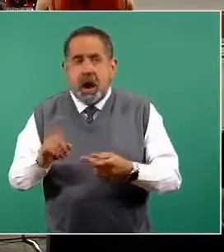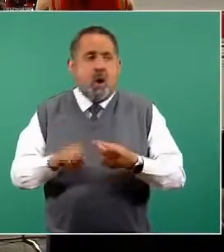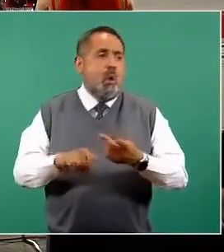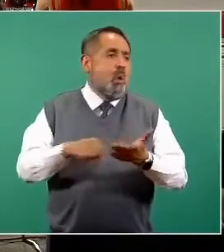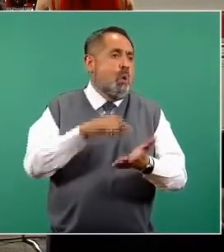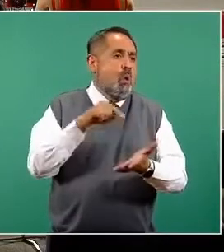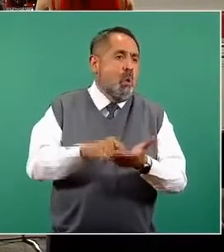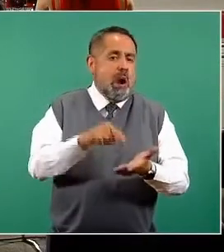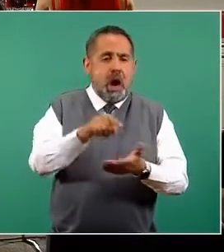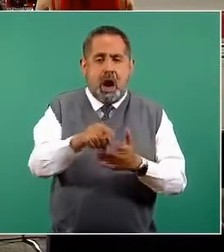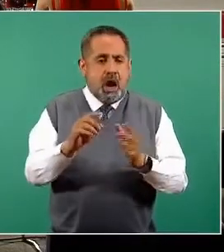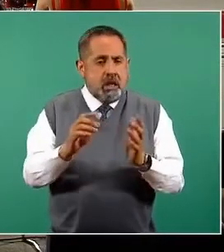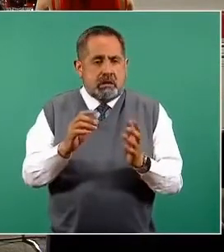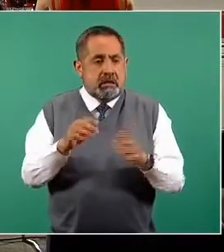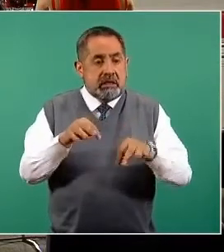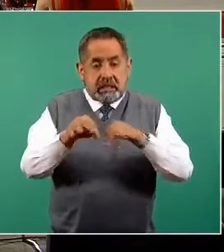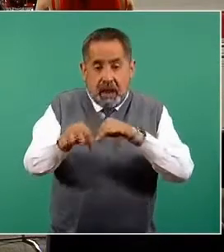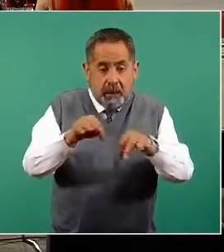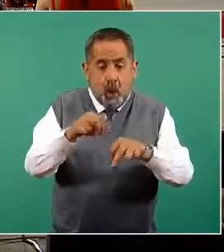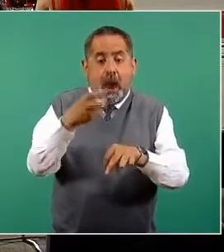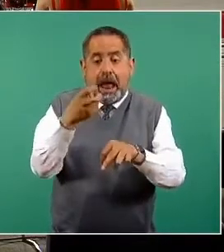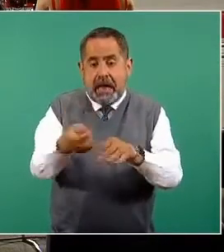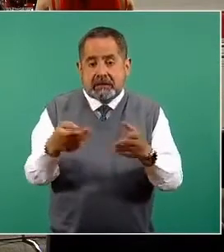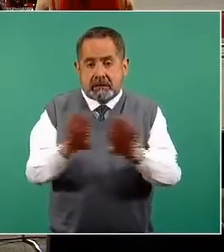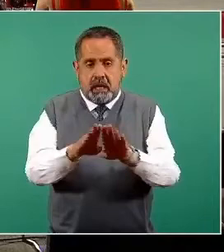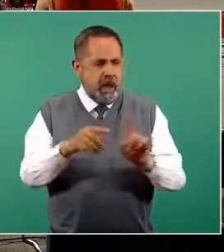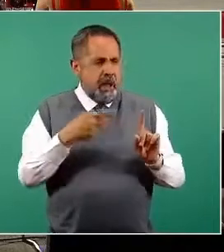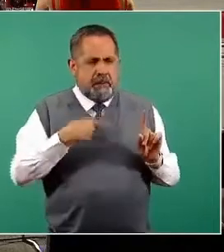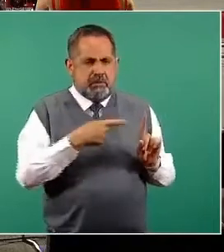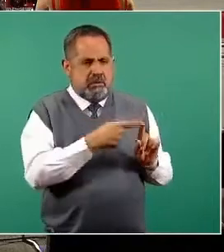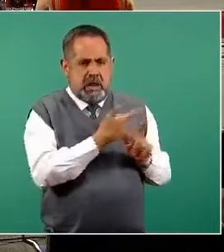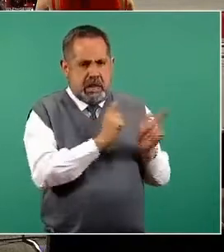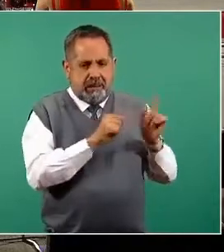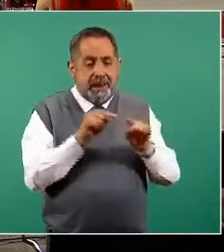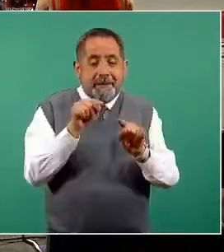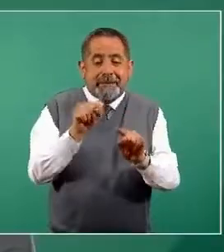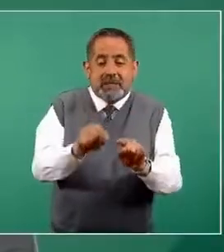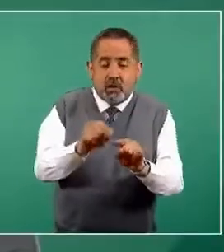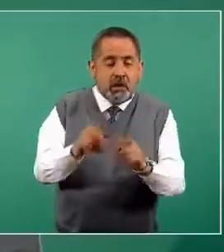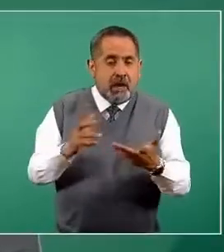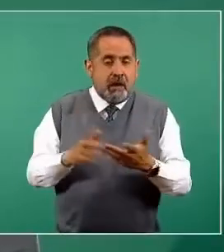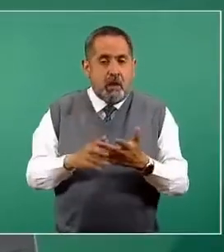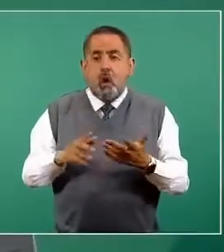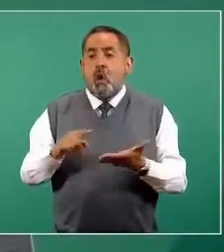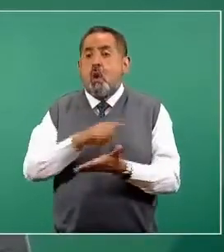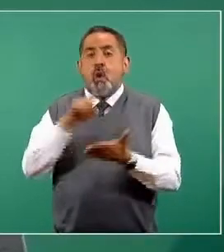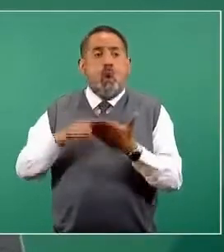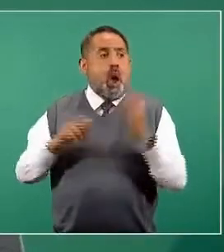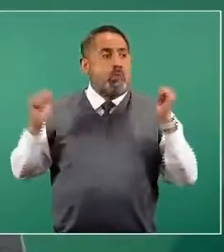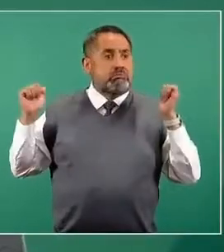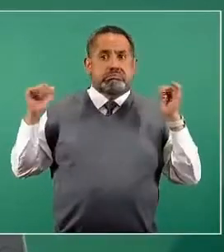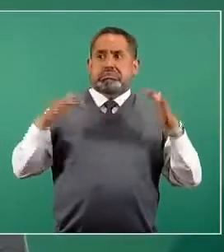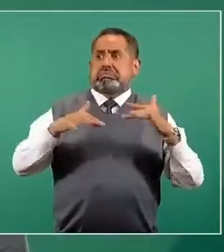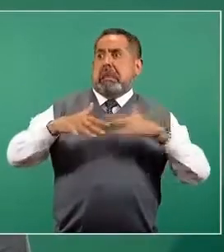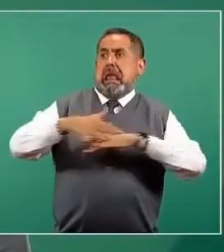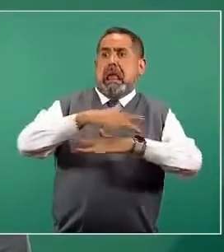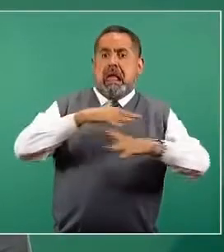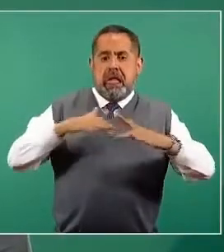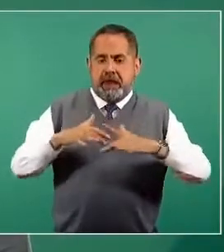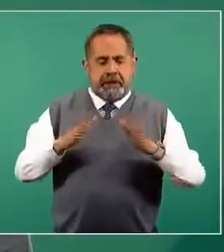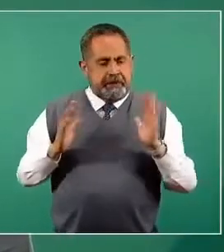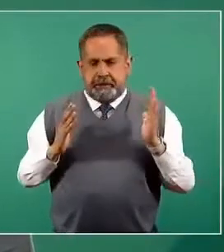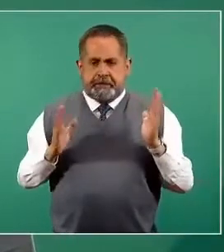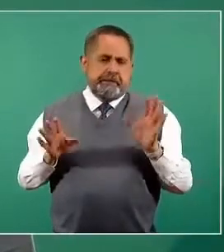momento otras actividades. Los espacios públicos, la entidad obligada a